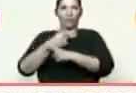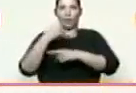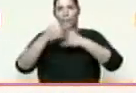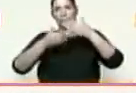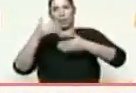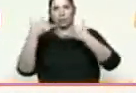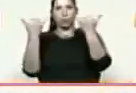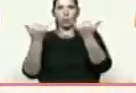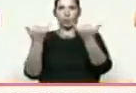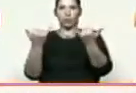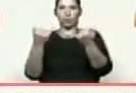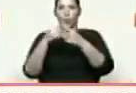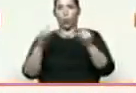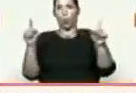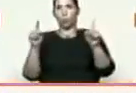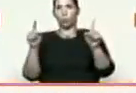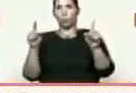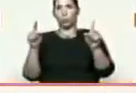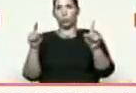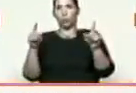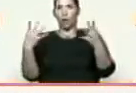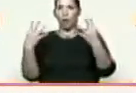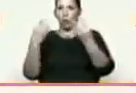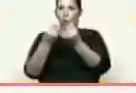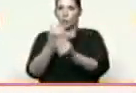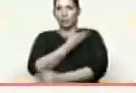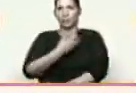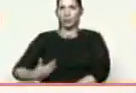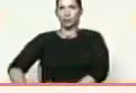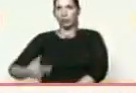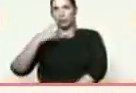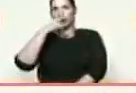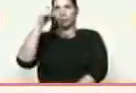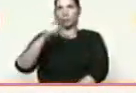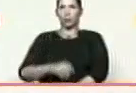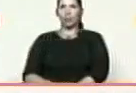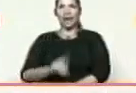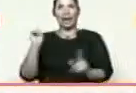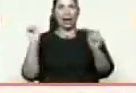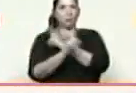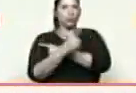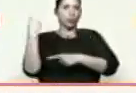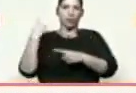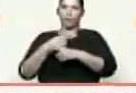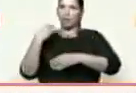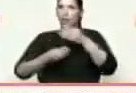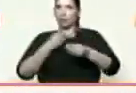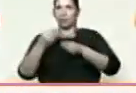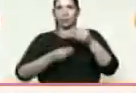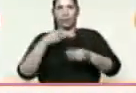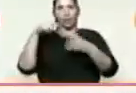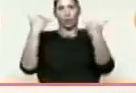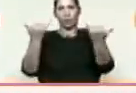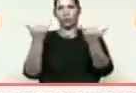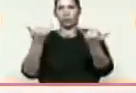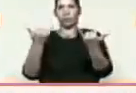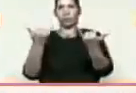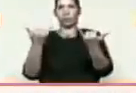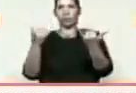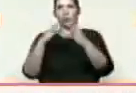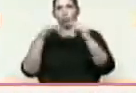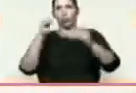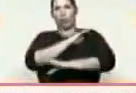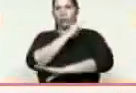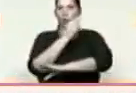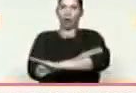momento no es otro que acompañar al presidente Maduro en los cambios que tiene que anunciar en este momento, con toda la fuerza